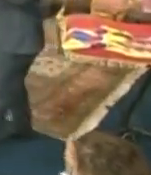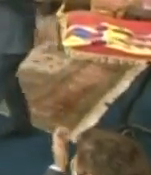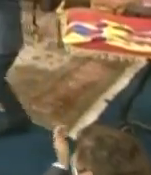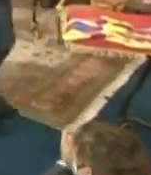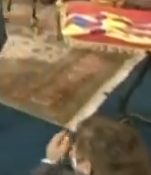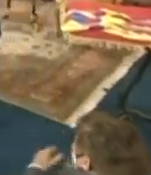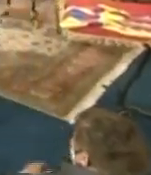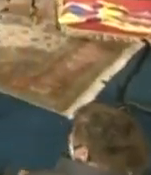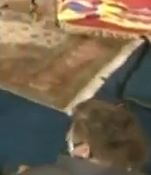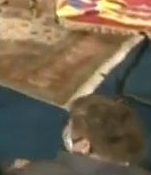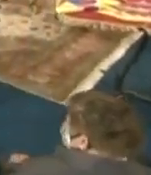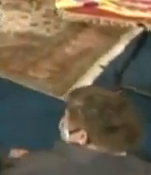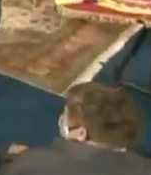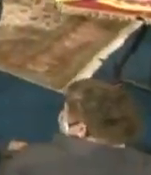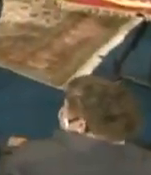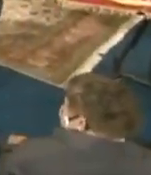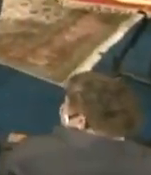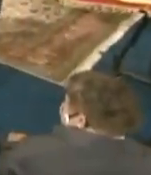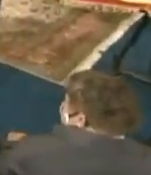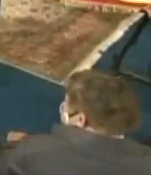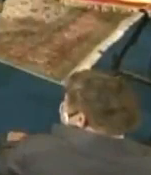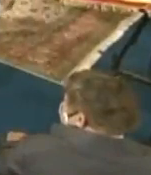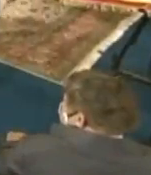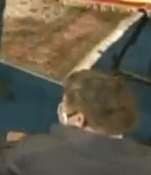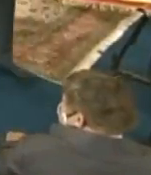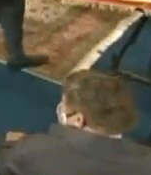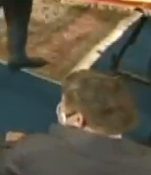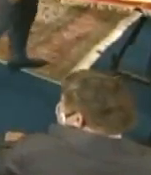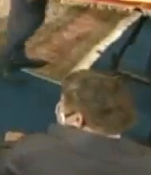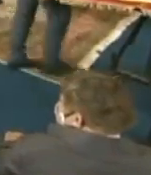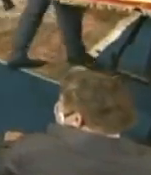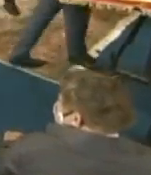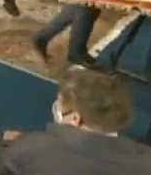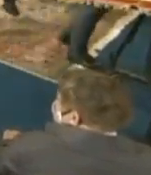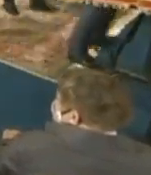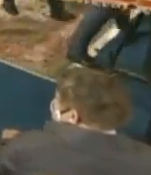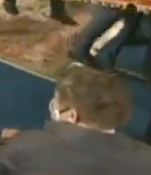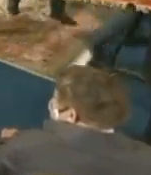integral, poeta, pintor y crítico del arte venezolano.